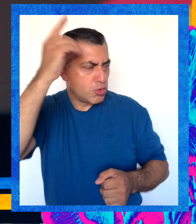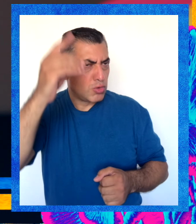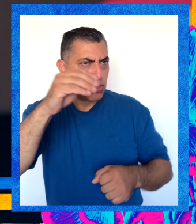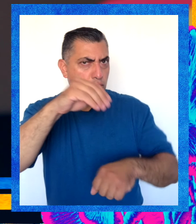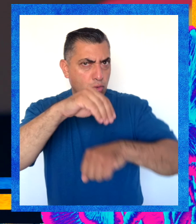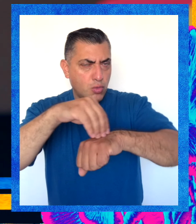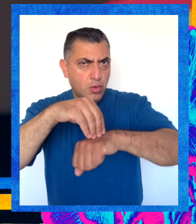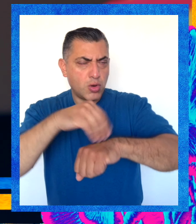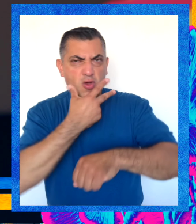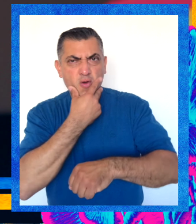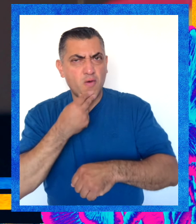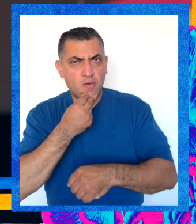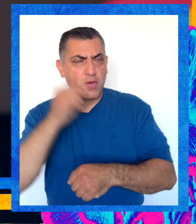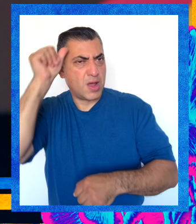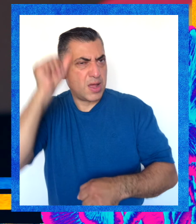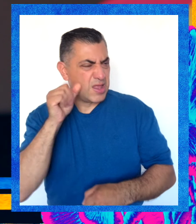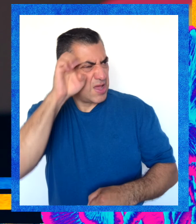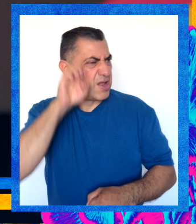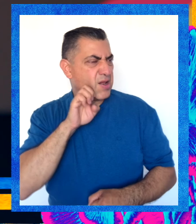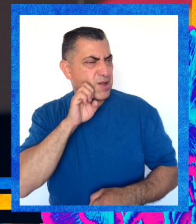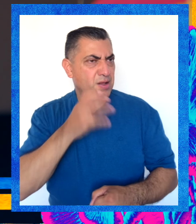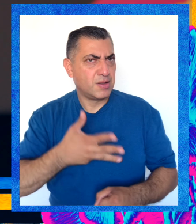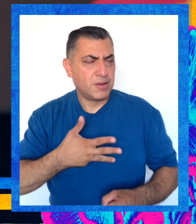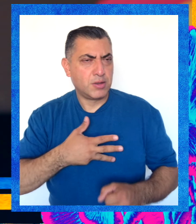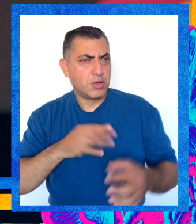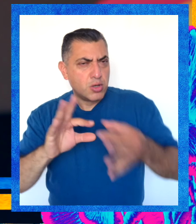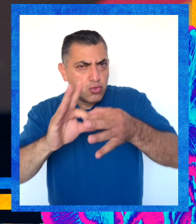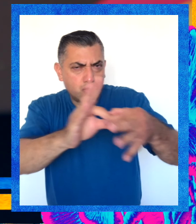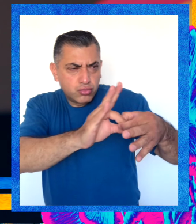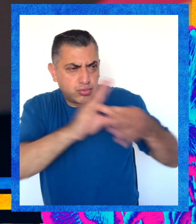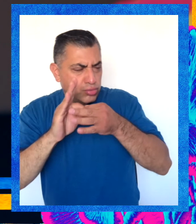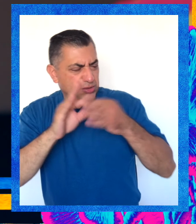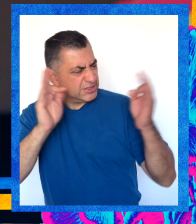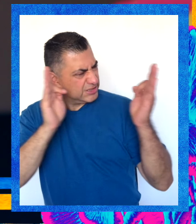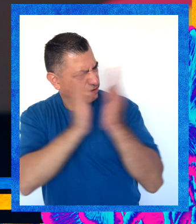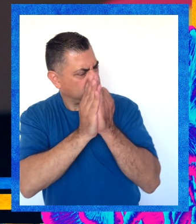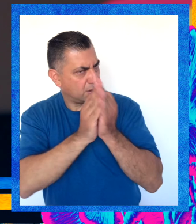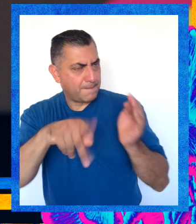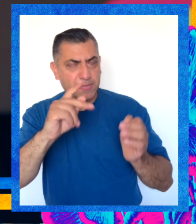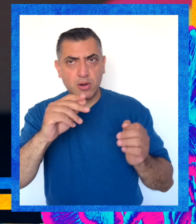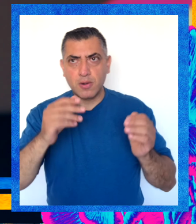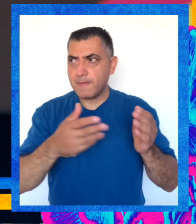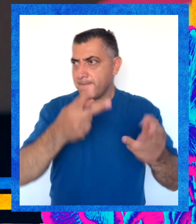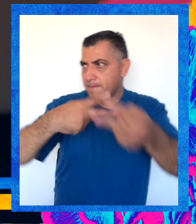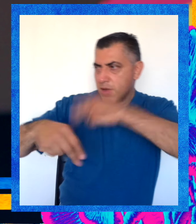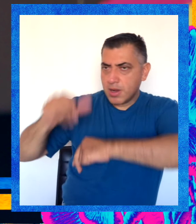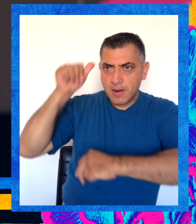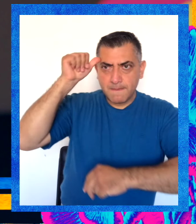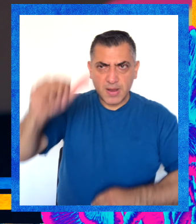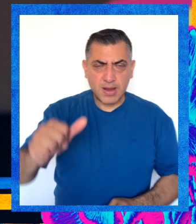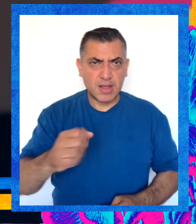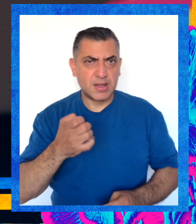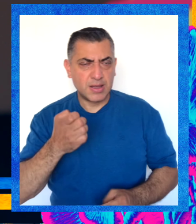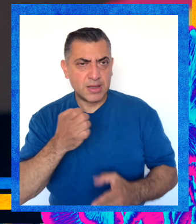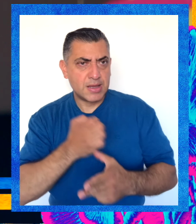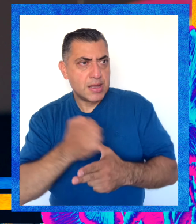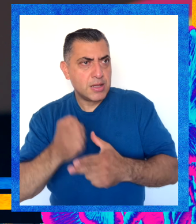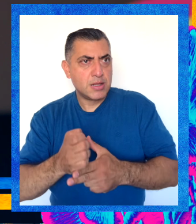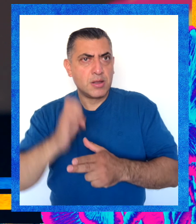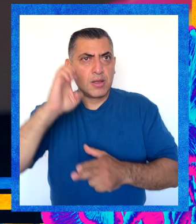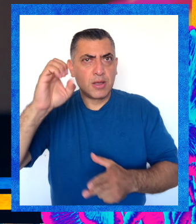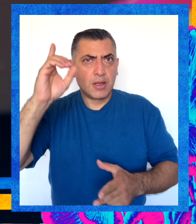tenía con los primeros hombres en este caso adán y eva' era tener una relación estrecha pero aparece el pecado y entonces el eden fue hecho